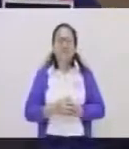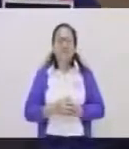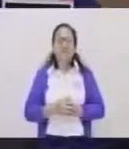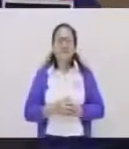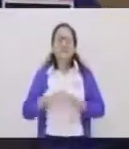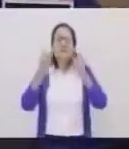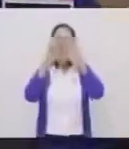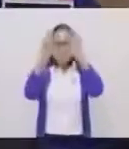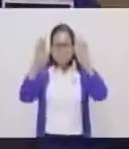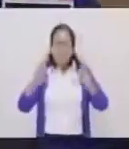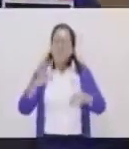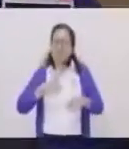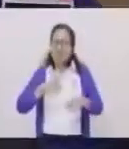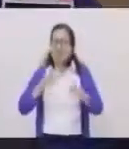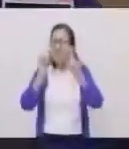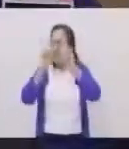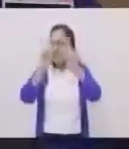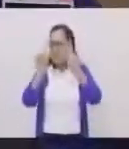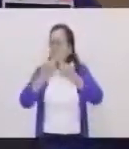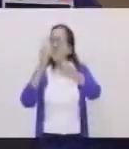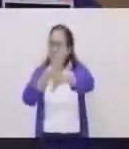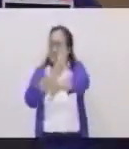en nuestra pizarra, ya tenemos